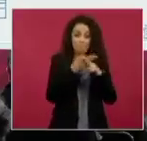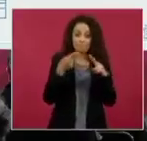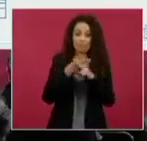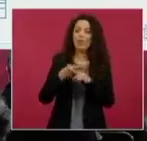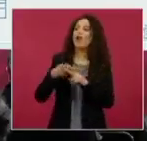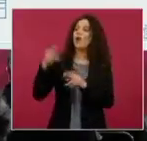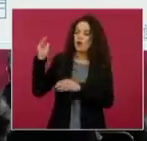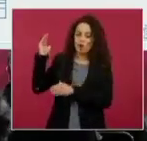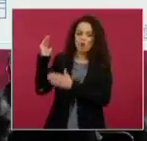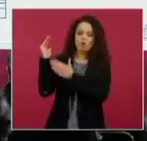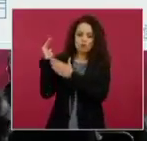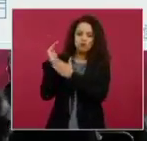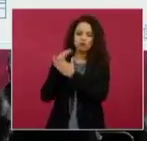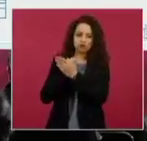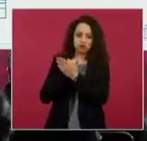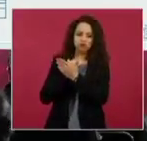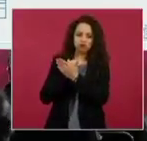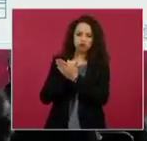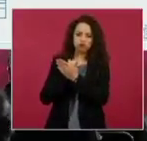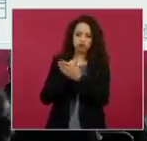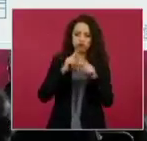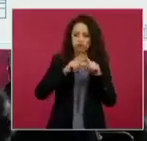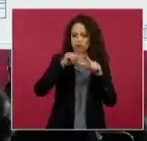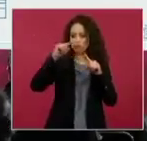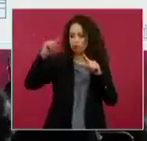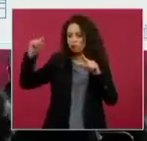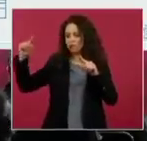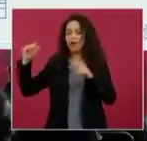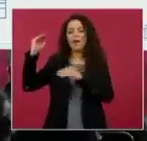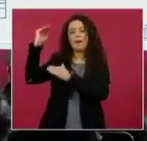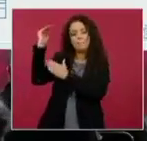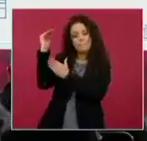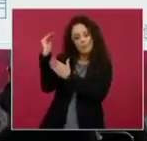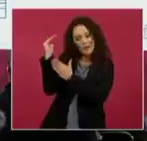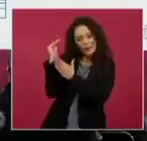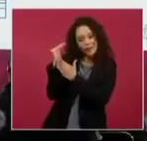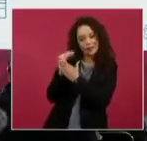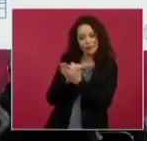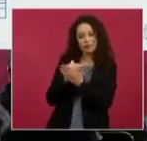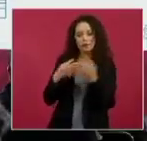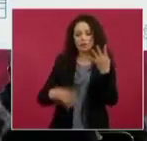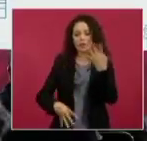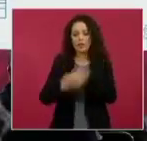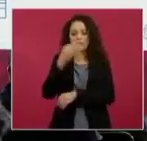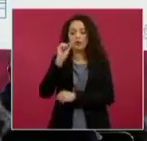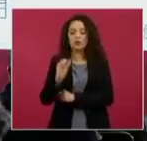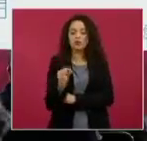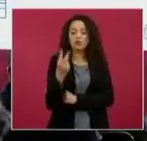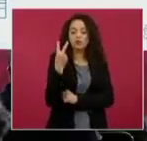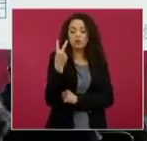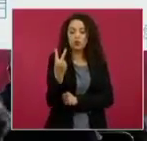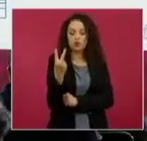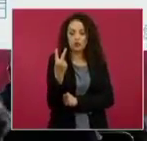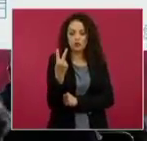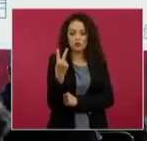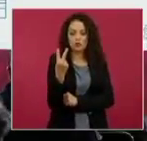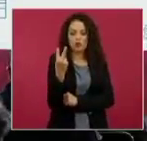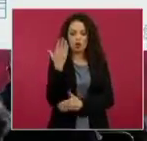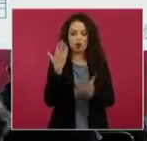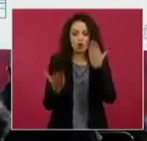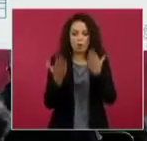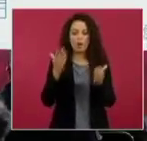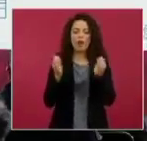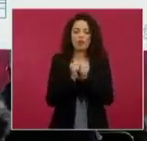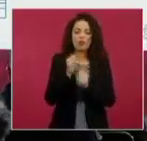que representa una reducción de 14.2 menos con febrero de